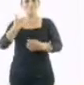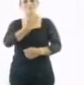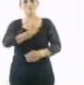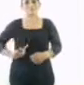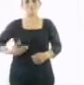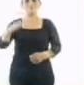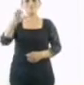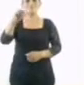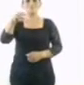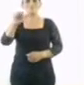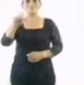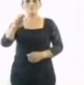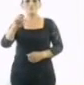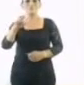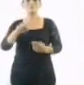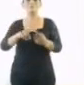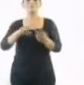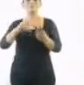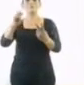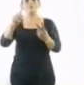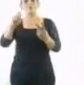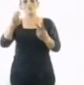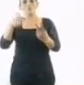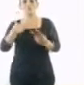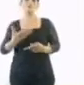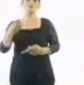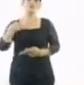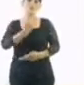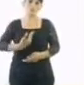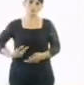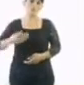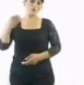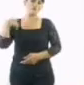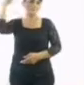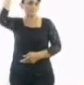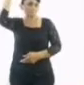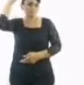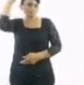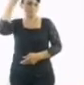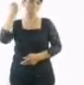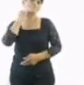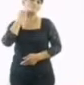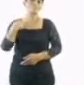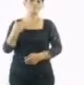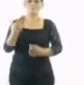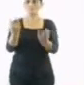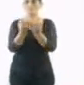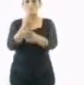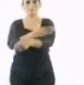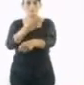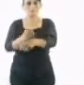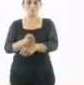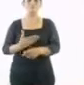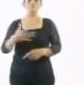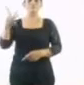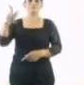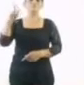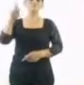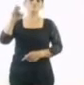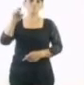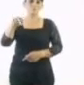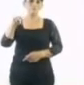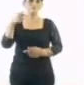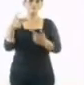de la Cámara de Comercio y de Coparmex, alcalde de Corregidora, senador y coordinador de los senadores del PAN en el Senado de